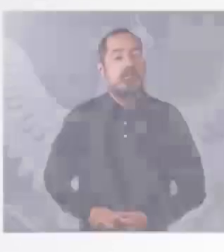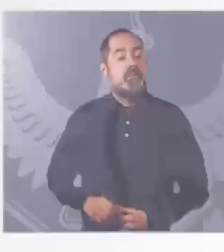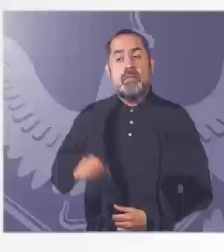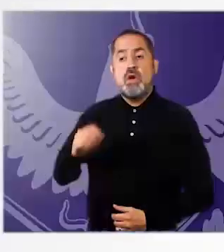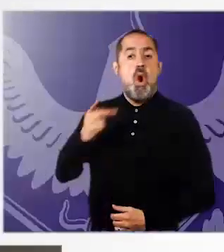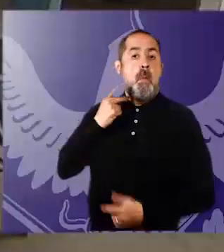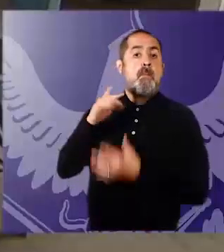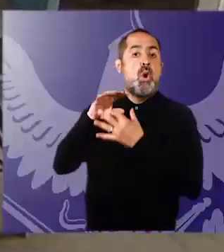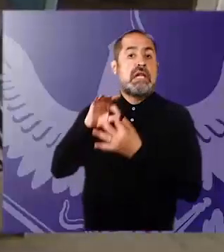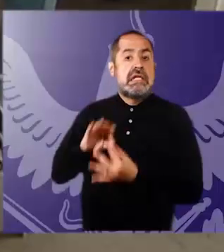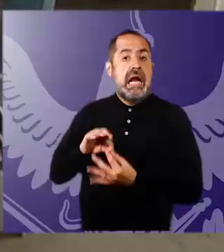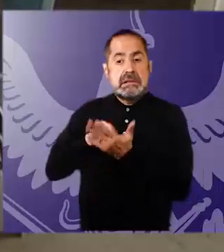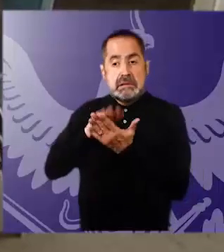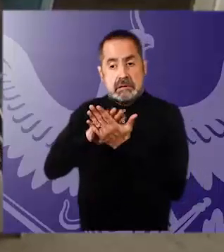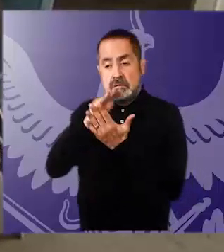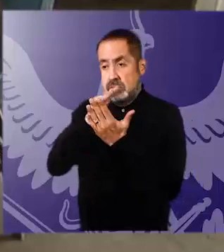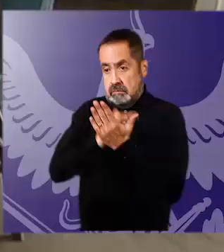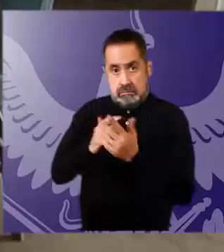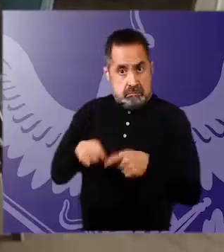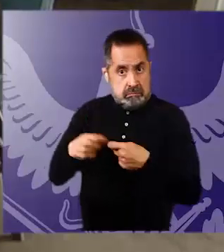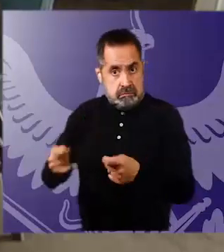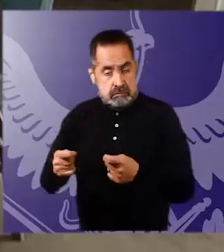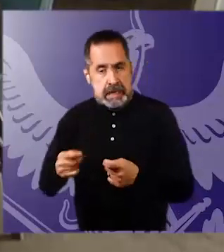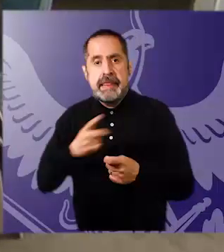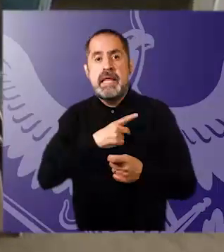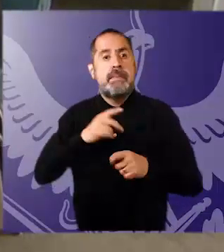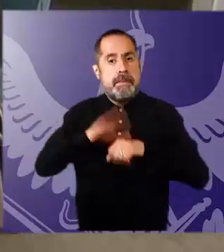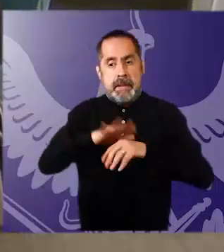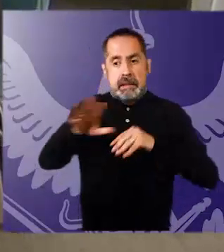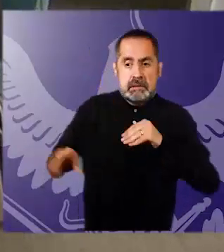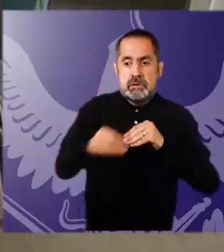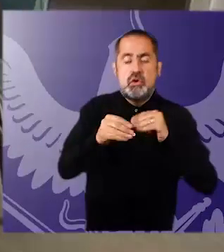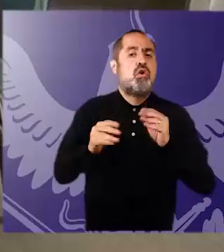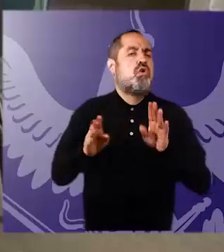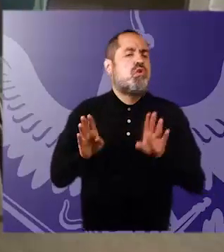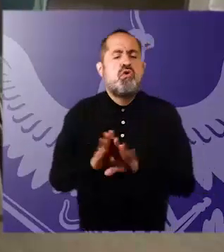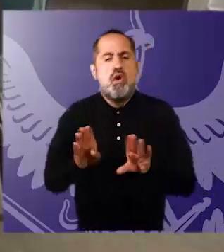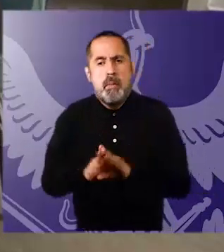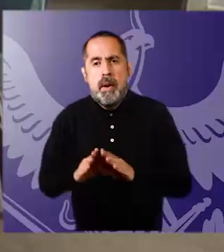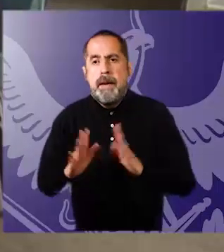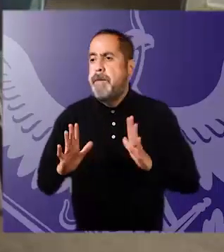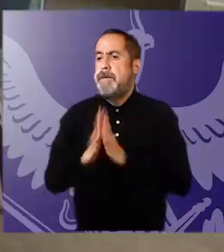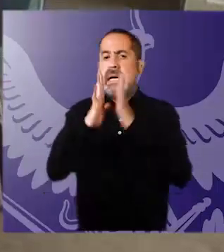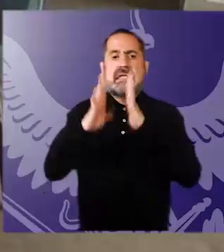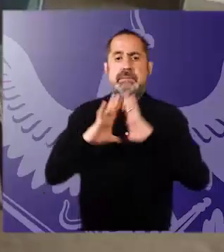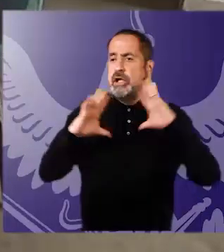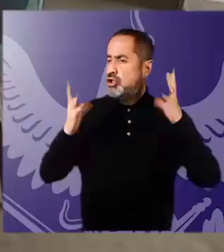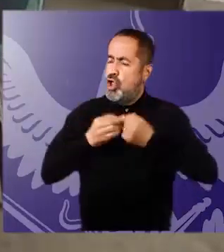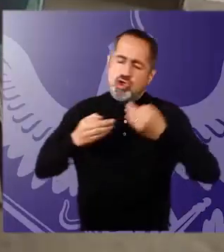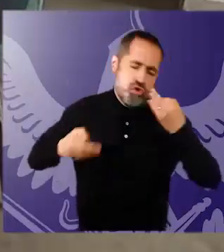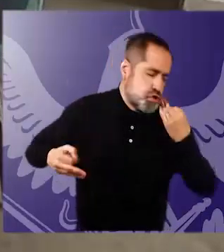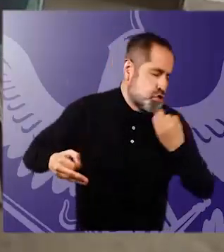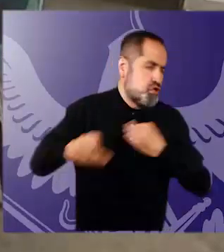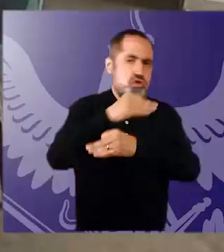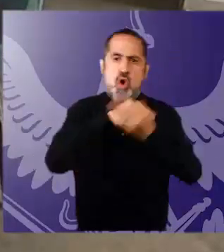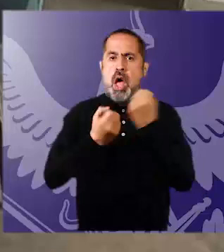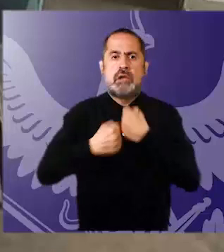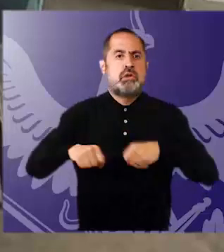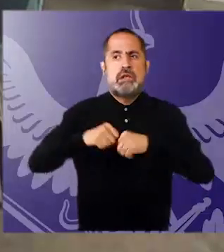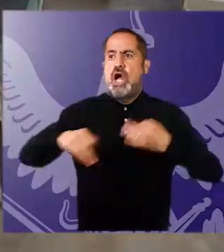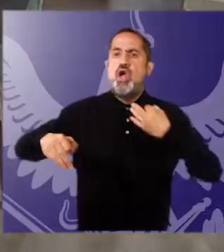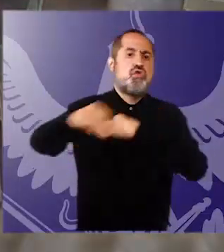La implementación de políticas públicas debe complementarse con el involucramiento de toda la